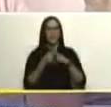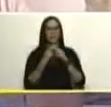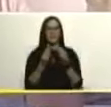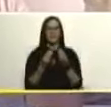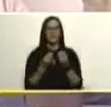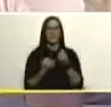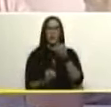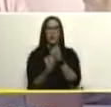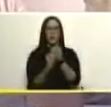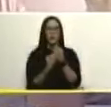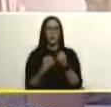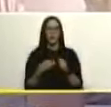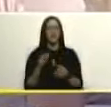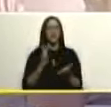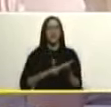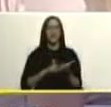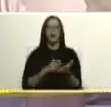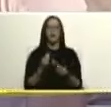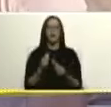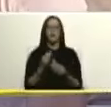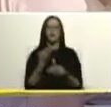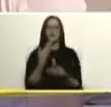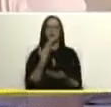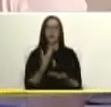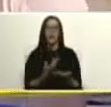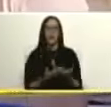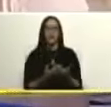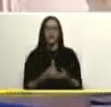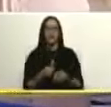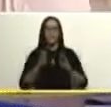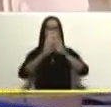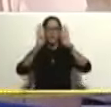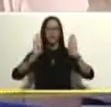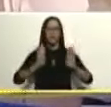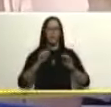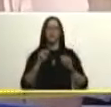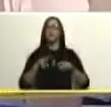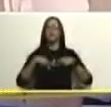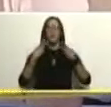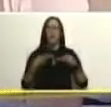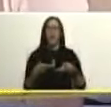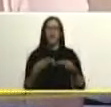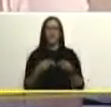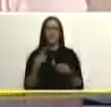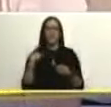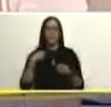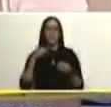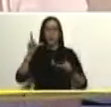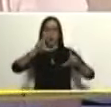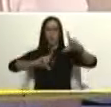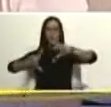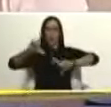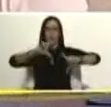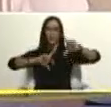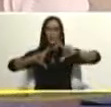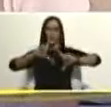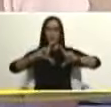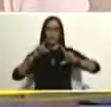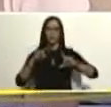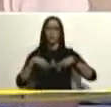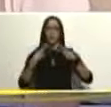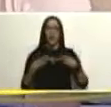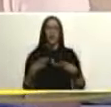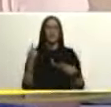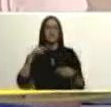apoyo. Y de verdad, muchas gracias por eso, ventanas nuevas, tenemos nuestros laboratorios, gracias a Dios tenemos los laboratorios, eso es lo que